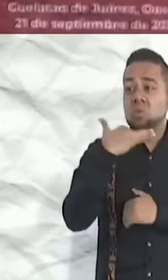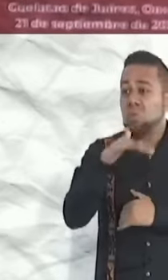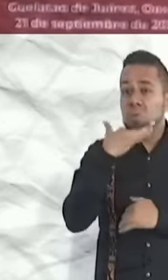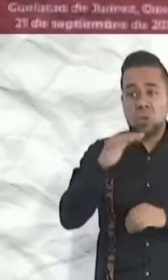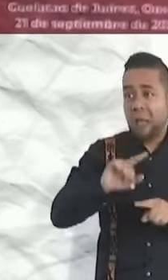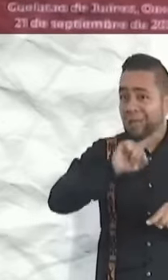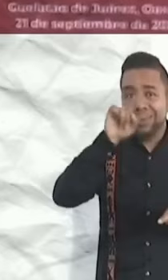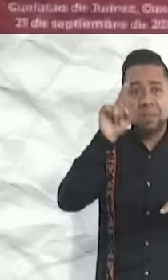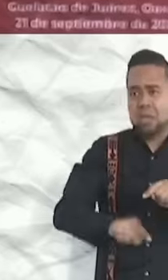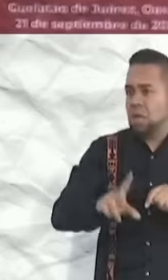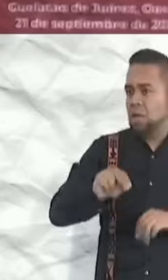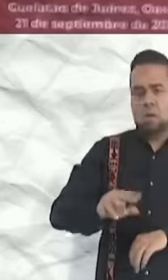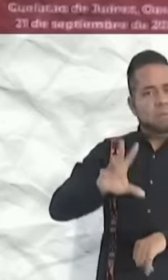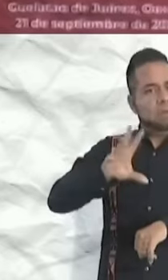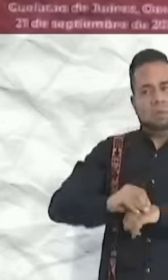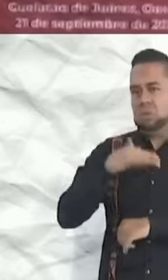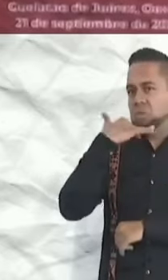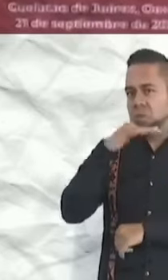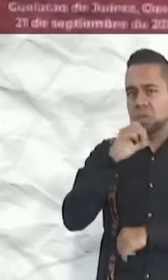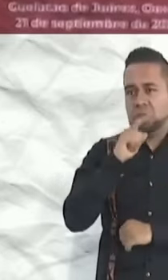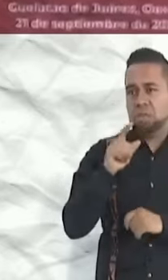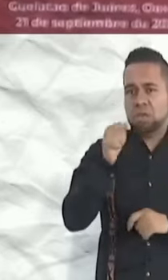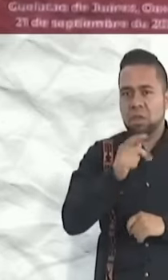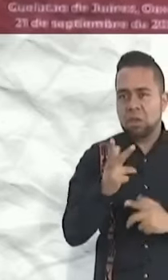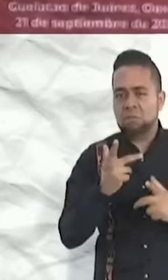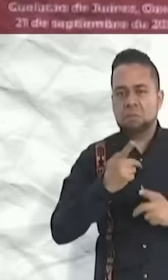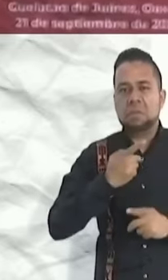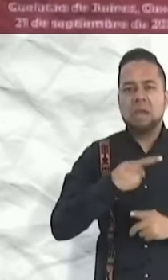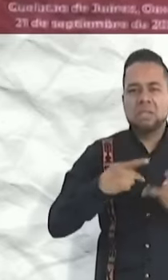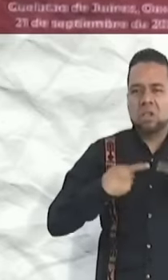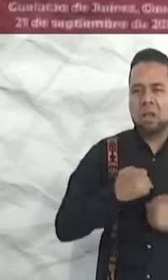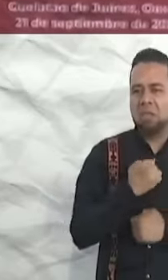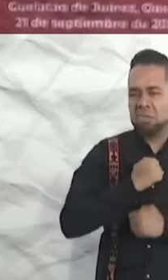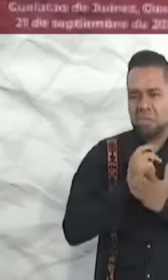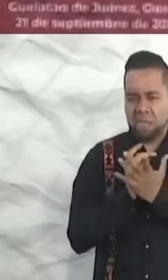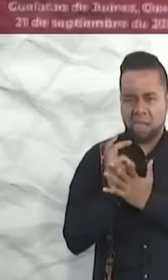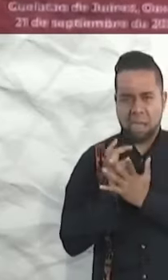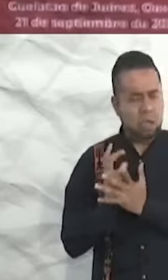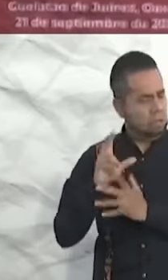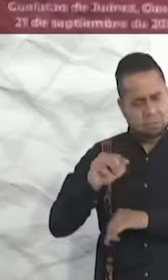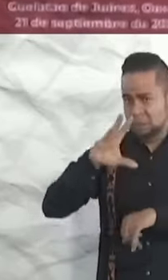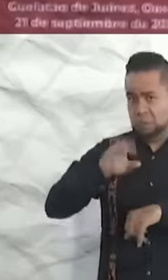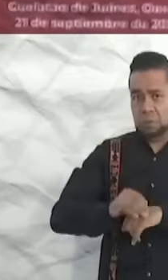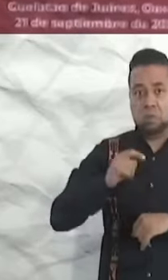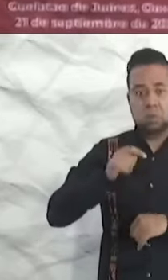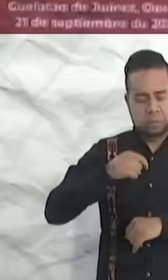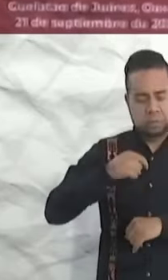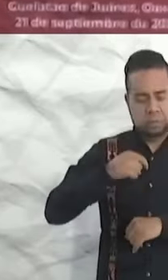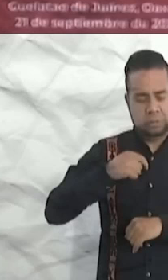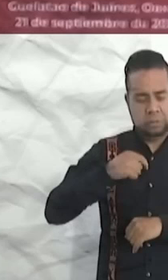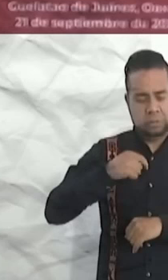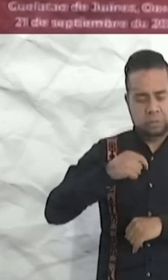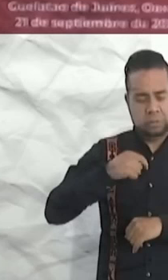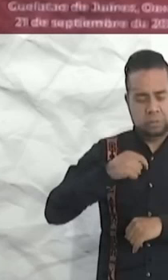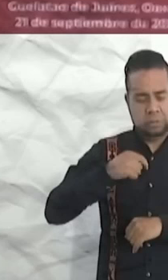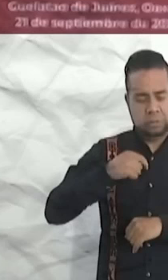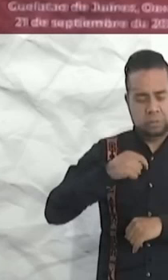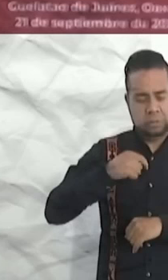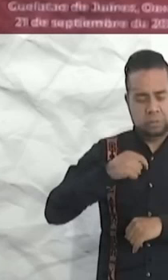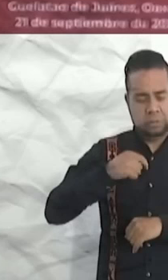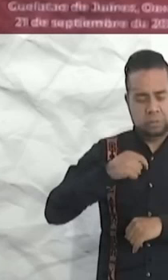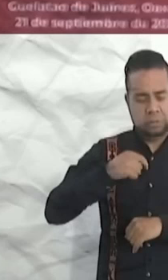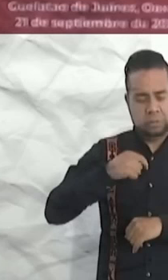si no se permite la corrupción y los privilegios. Exacto. Y aquí recordamos. Es que no basta con ser un